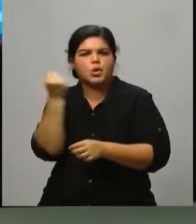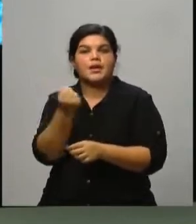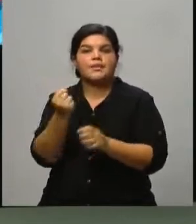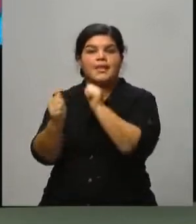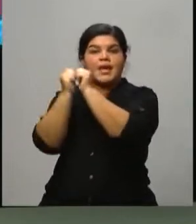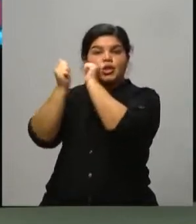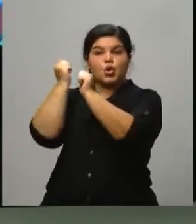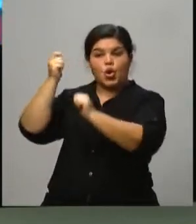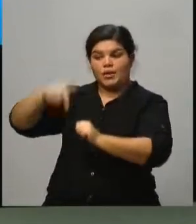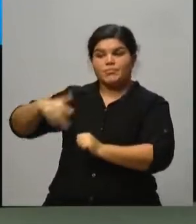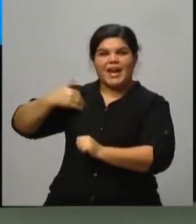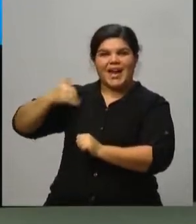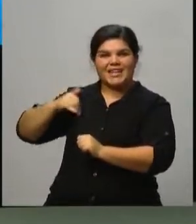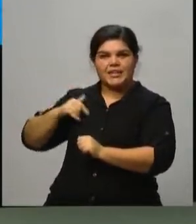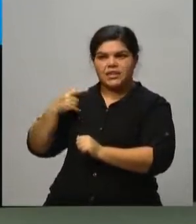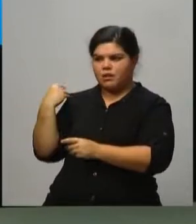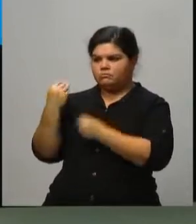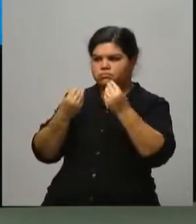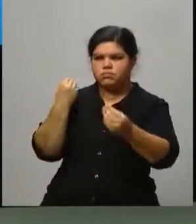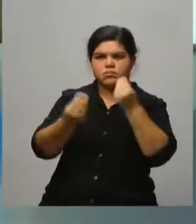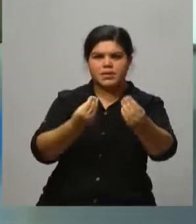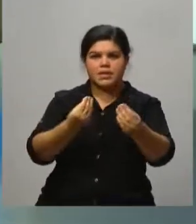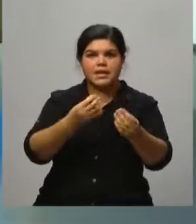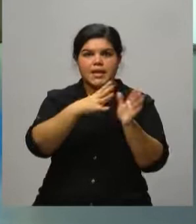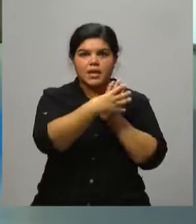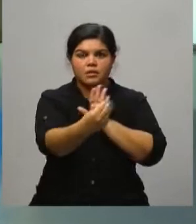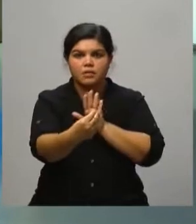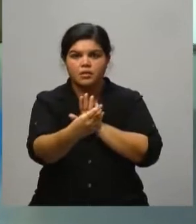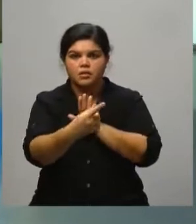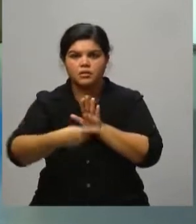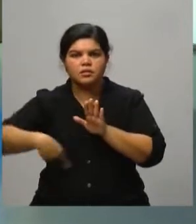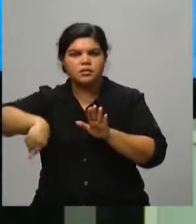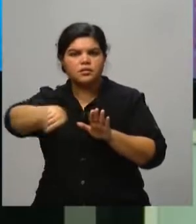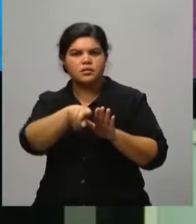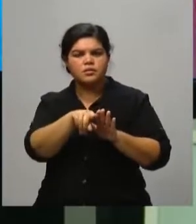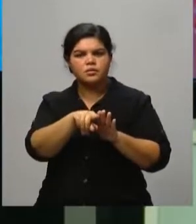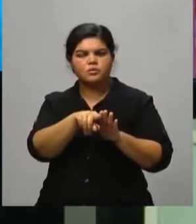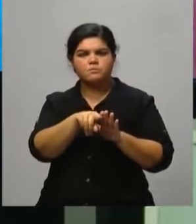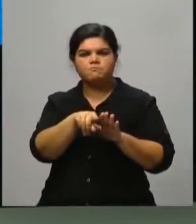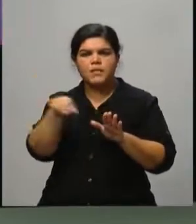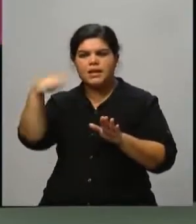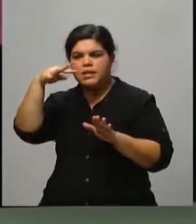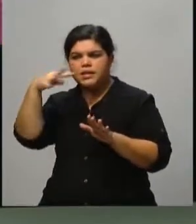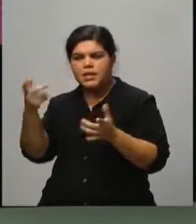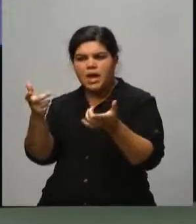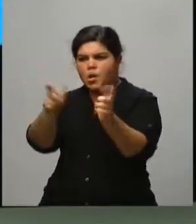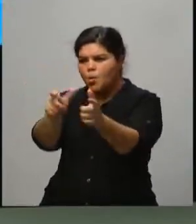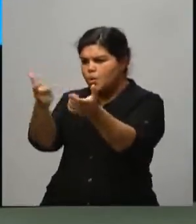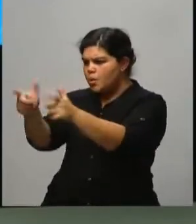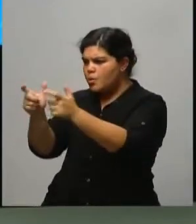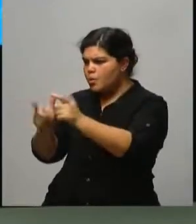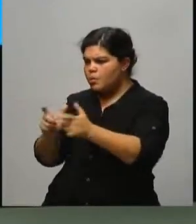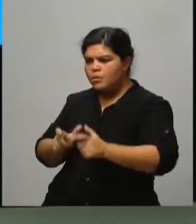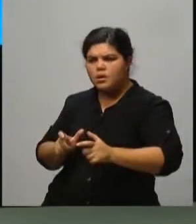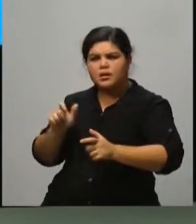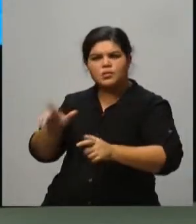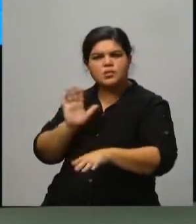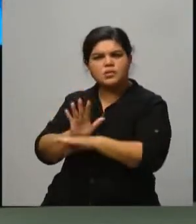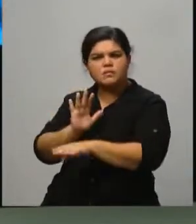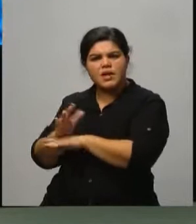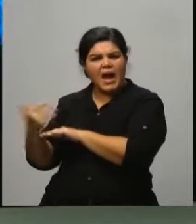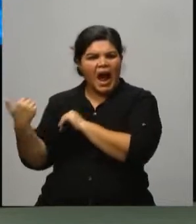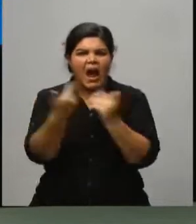de Cobos, que bueno, fue el que le votó en contra a la 125, fueron para ella momentos decisivos que